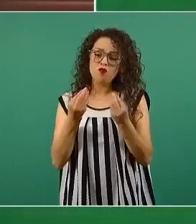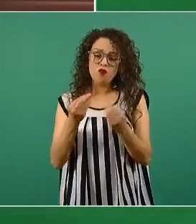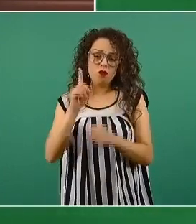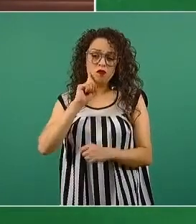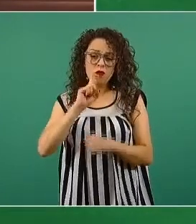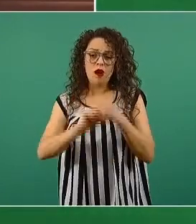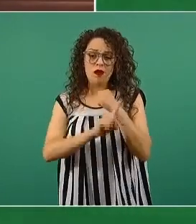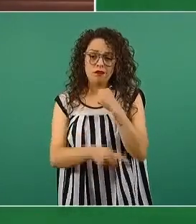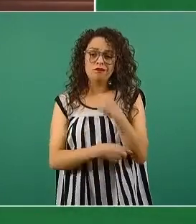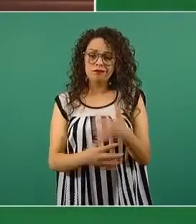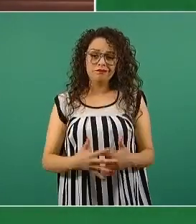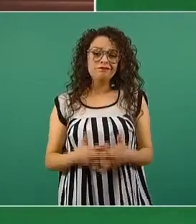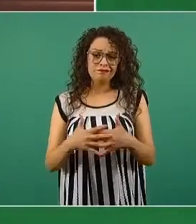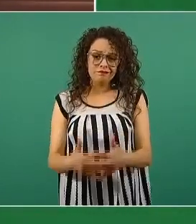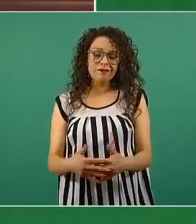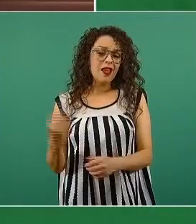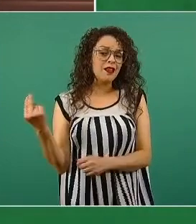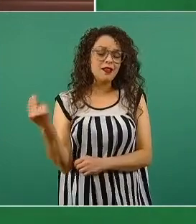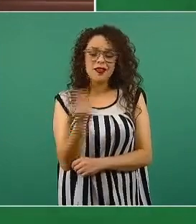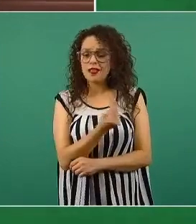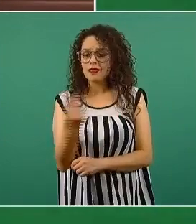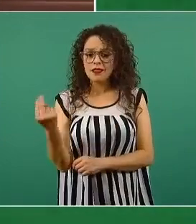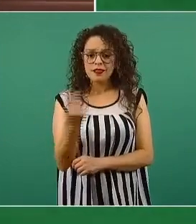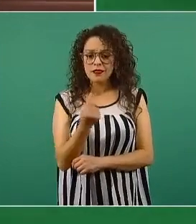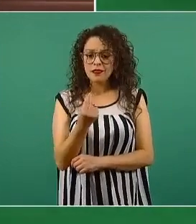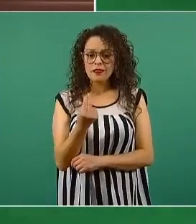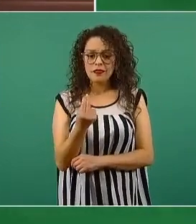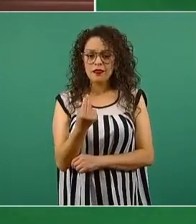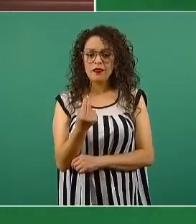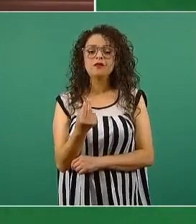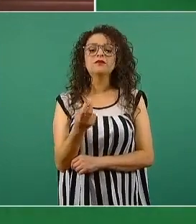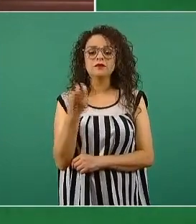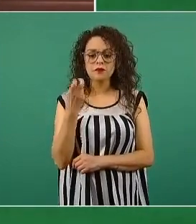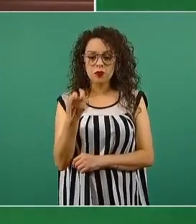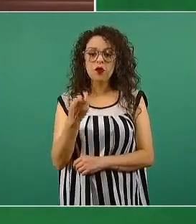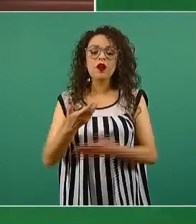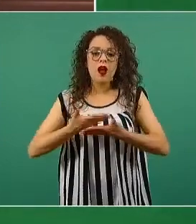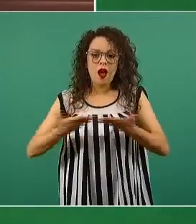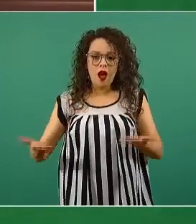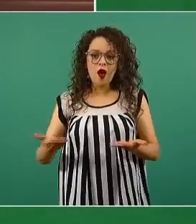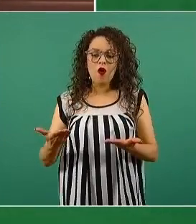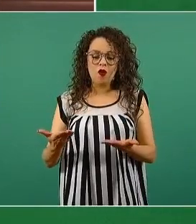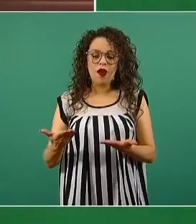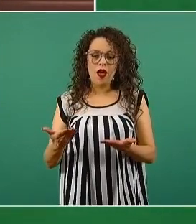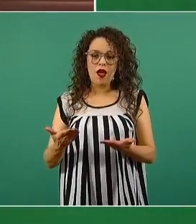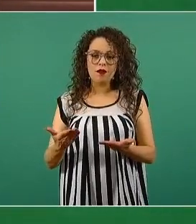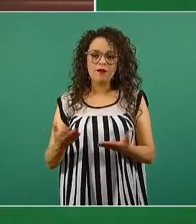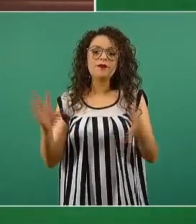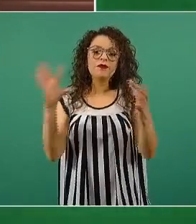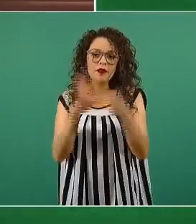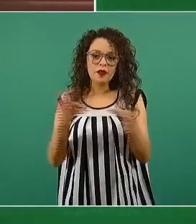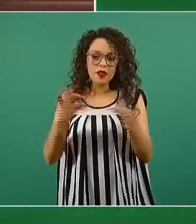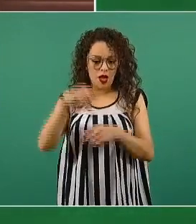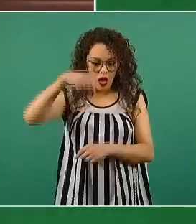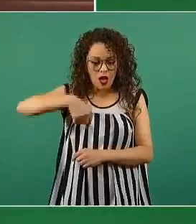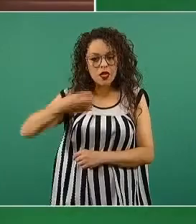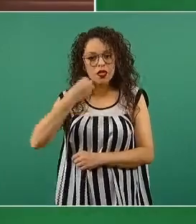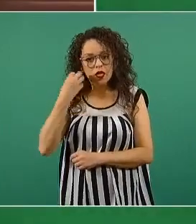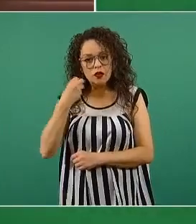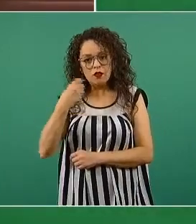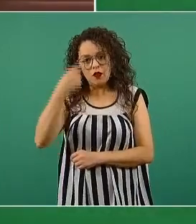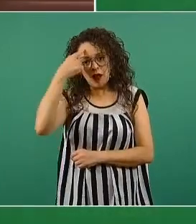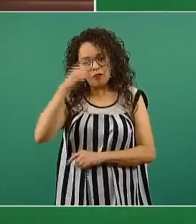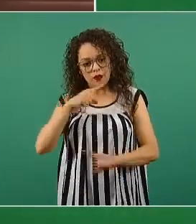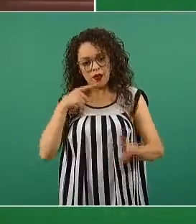que requieren y que tenemos que incrementar, y por eso esta plática en esta conferencia es de gran